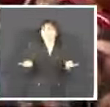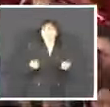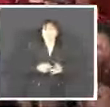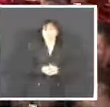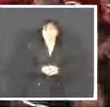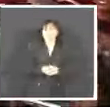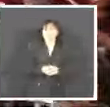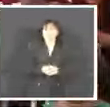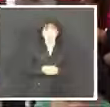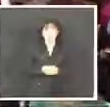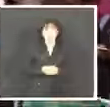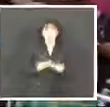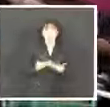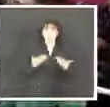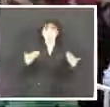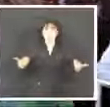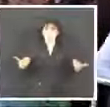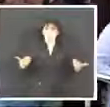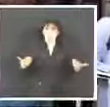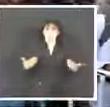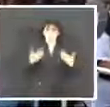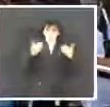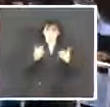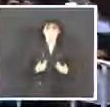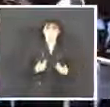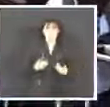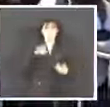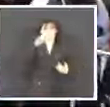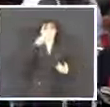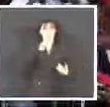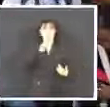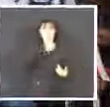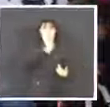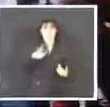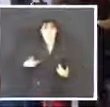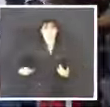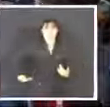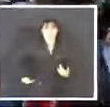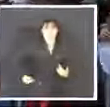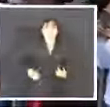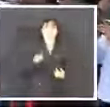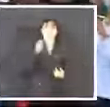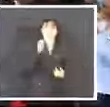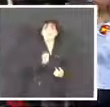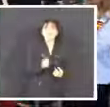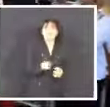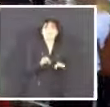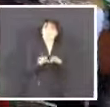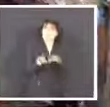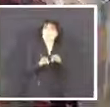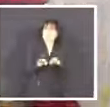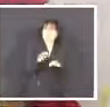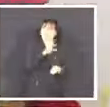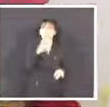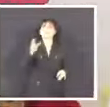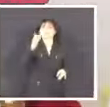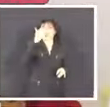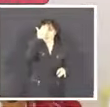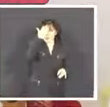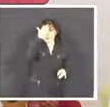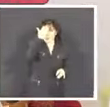ahora, como va a haber una mujer presidenta, vamos a reconocer el trabajo de las mujeres. Y